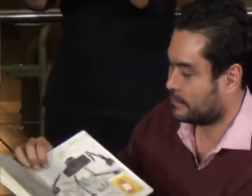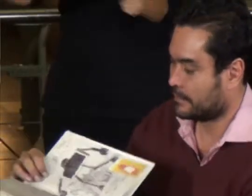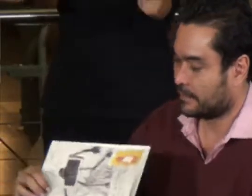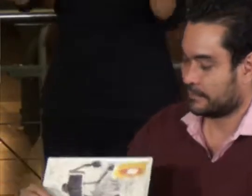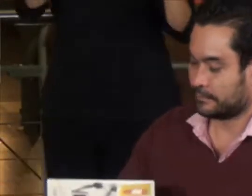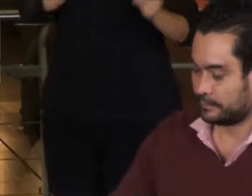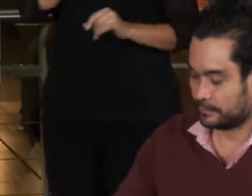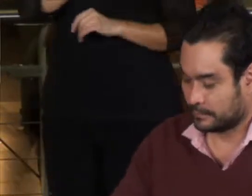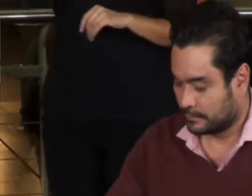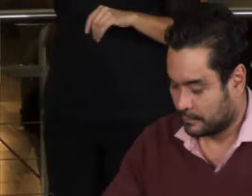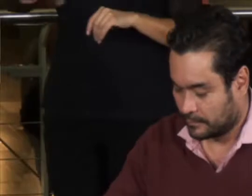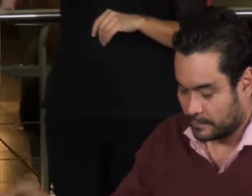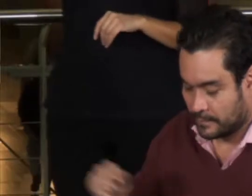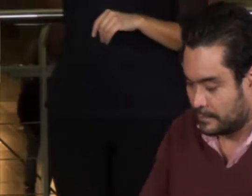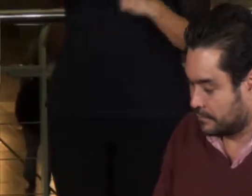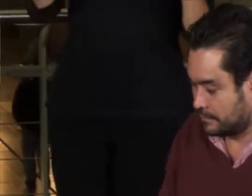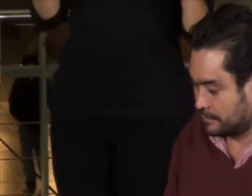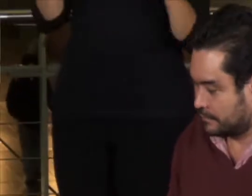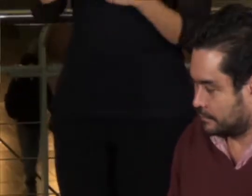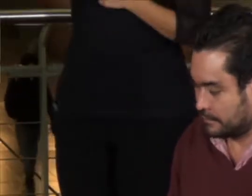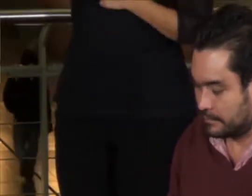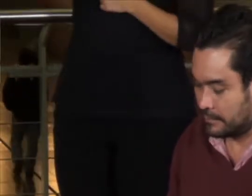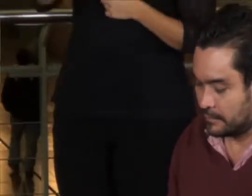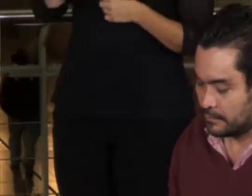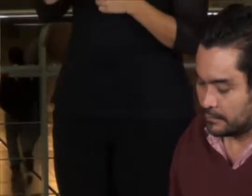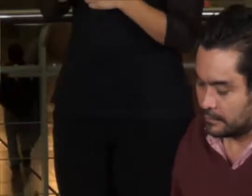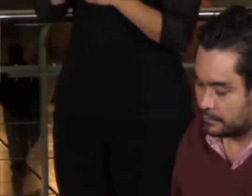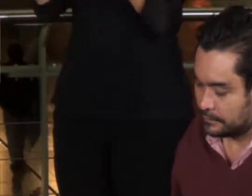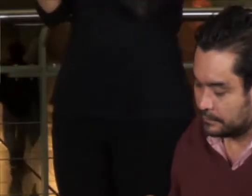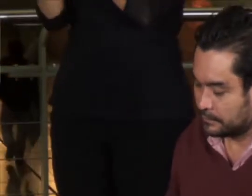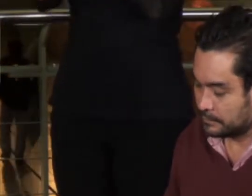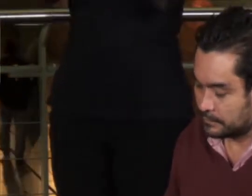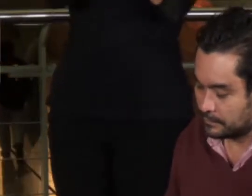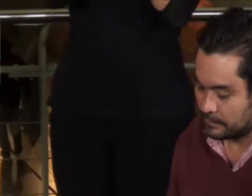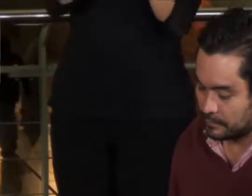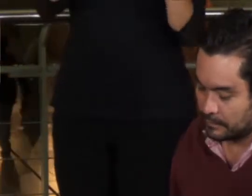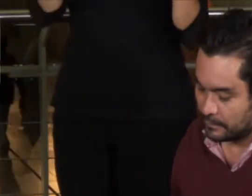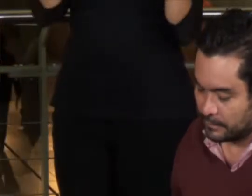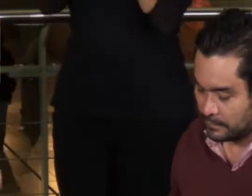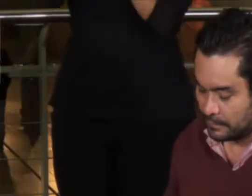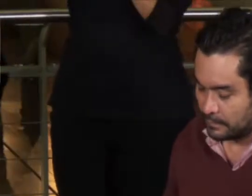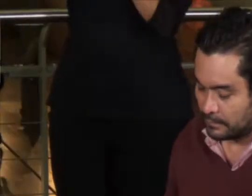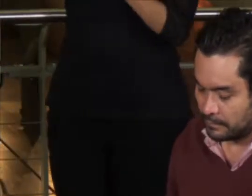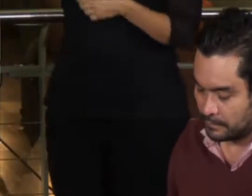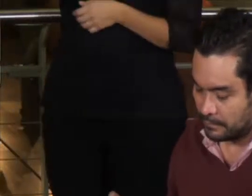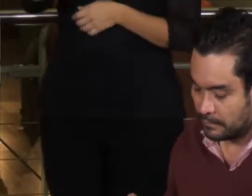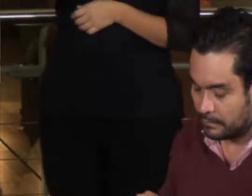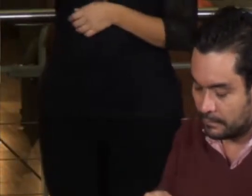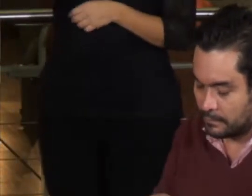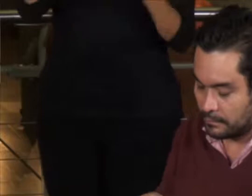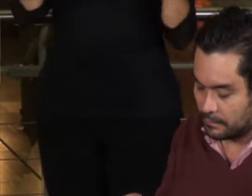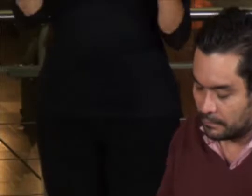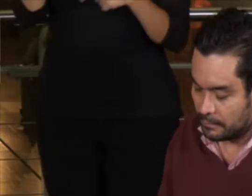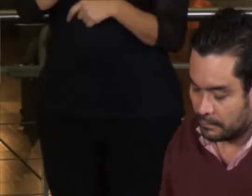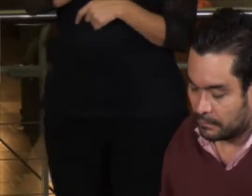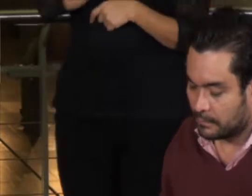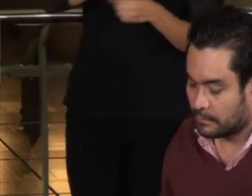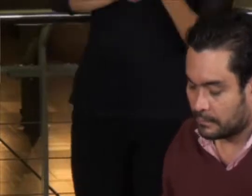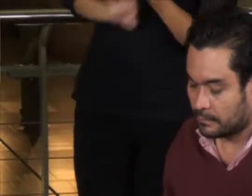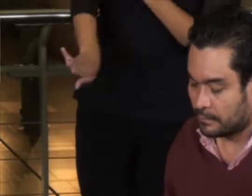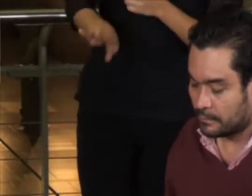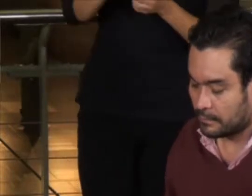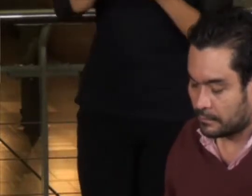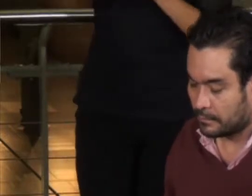todos sin saber lo que le tenemos tanto miedo porque la vemos en nosotros mismos que la tratamos de